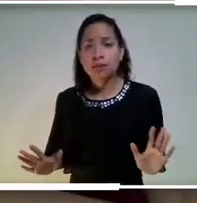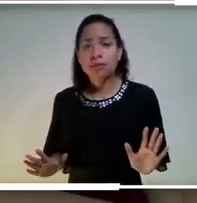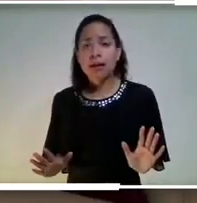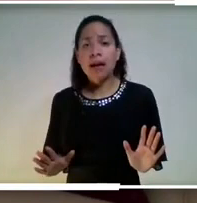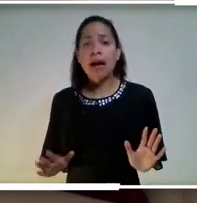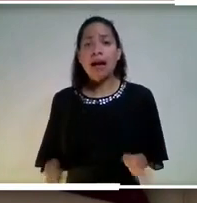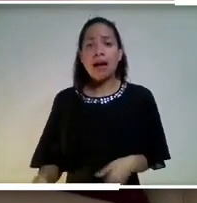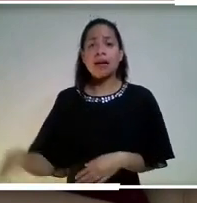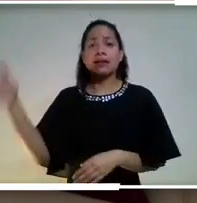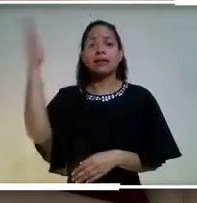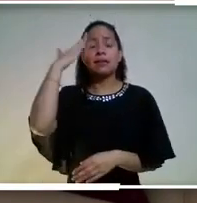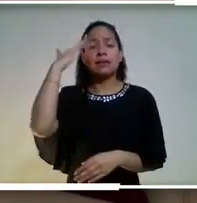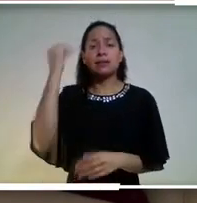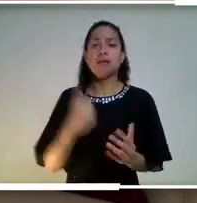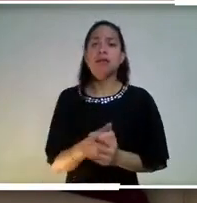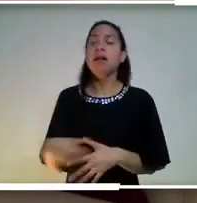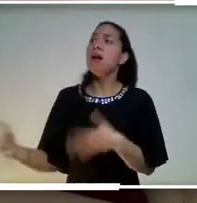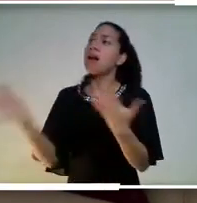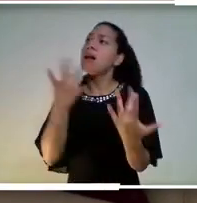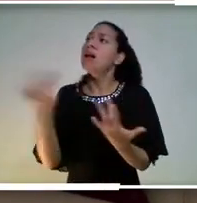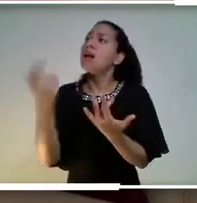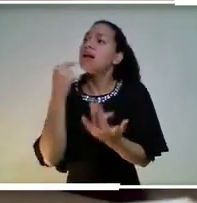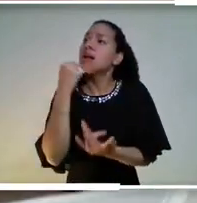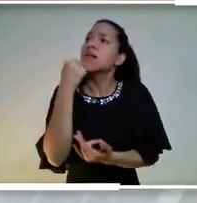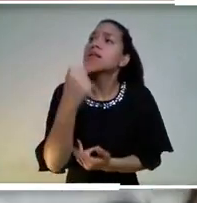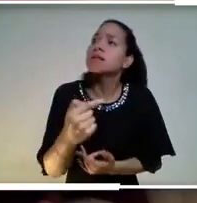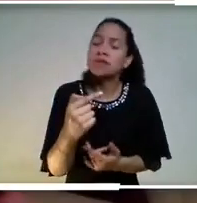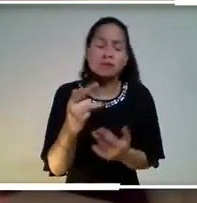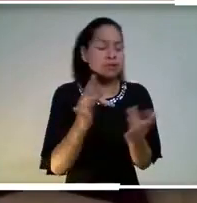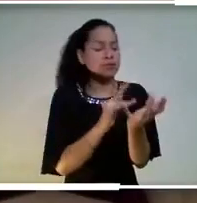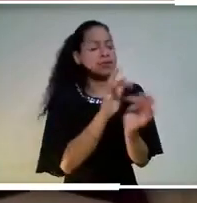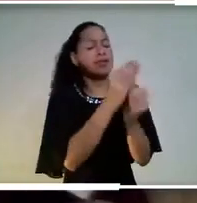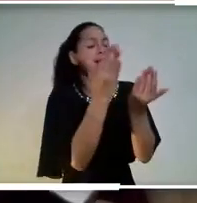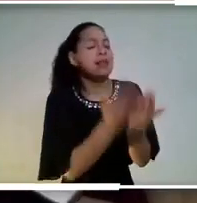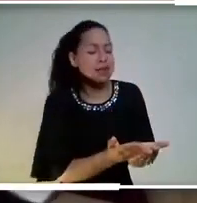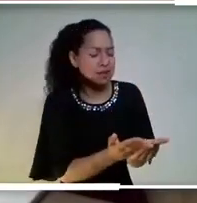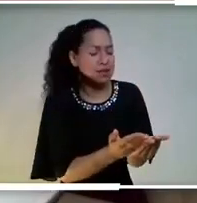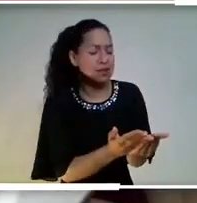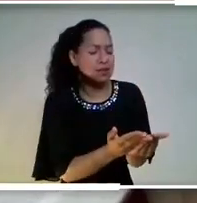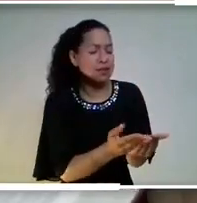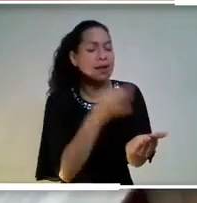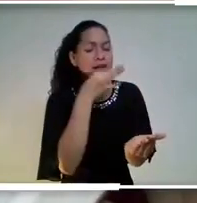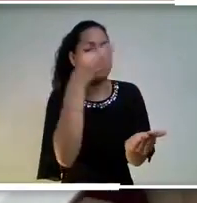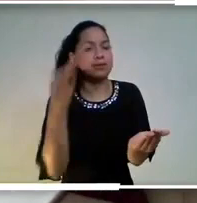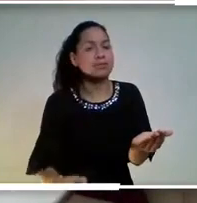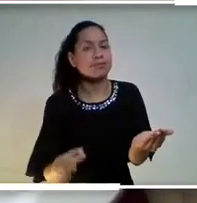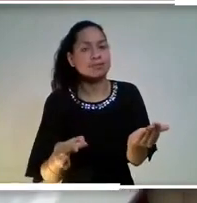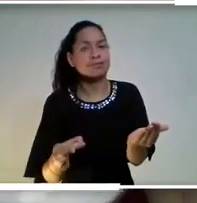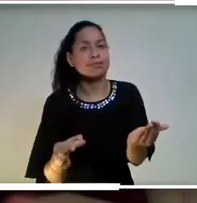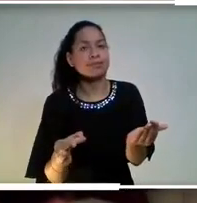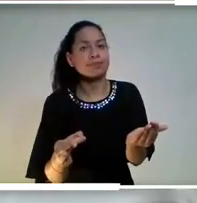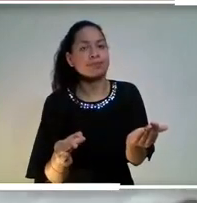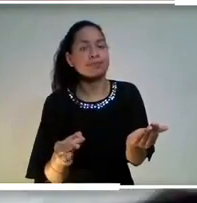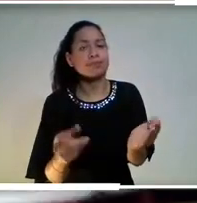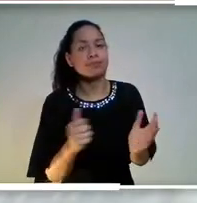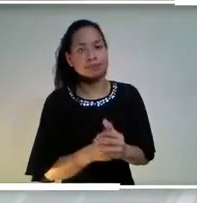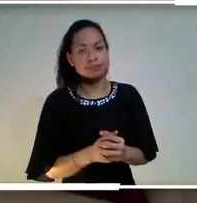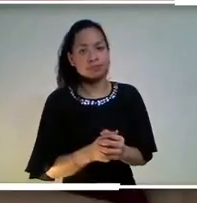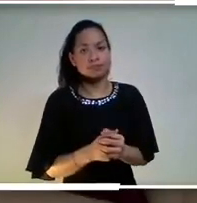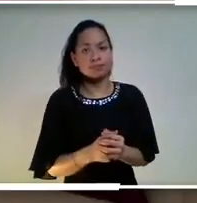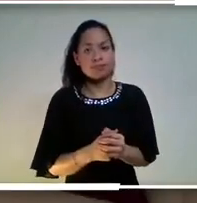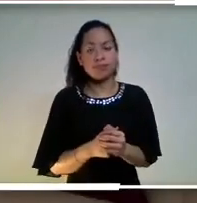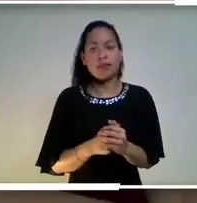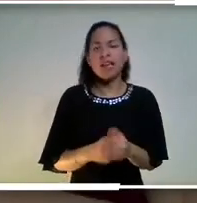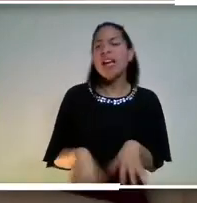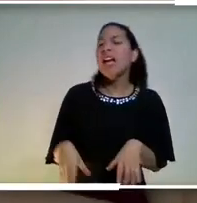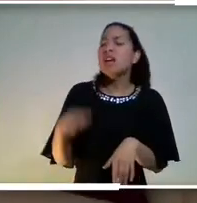no dice en su palabra qué vamos a hacer creer en lo que nuestro sentido nos dice en nuestra vista nuestro tacto nuestro falto nuestros